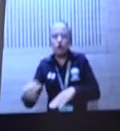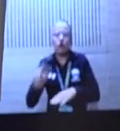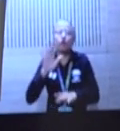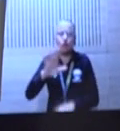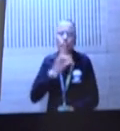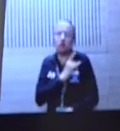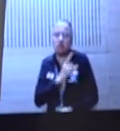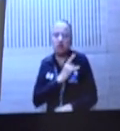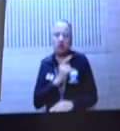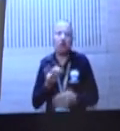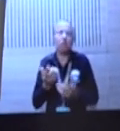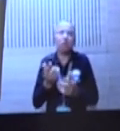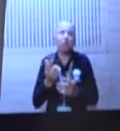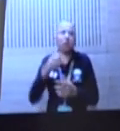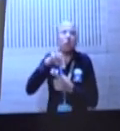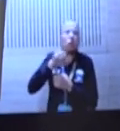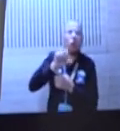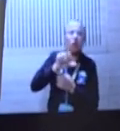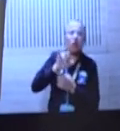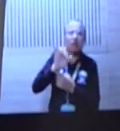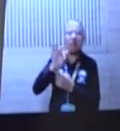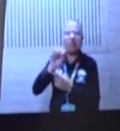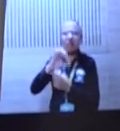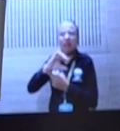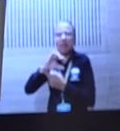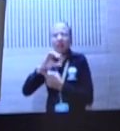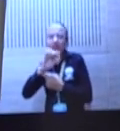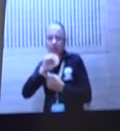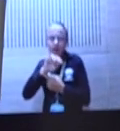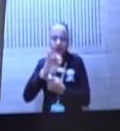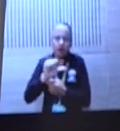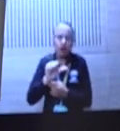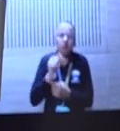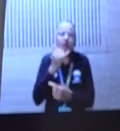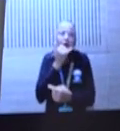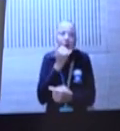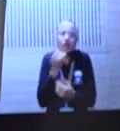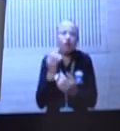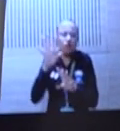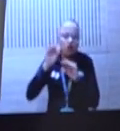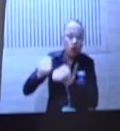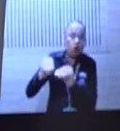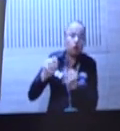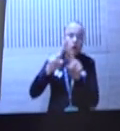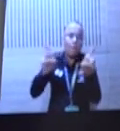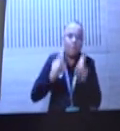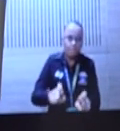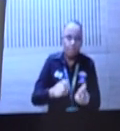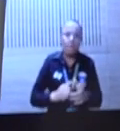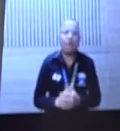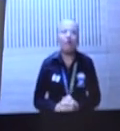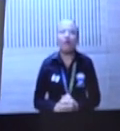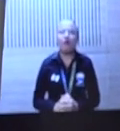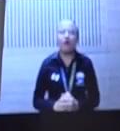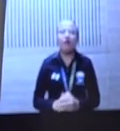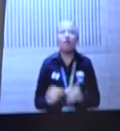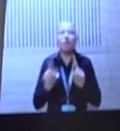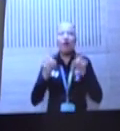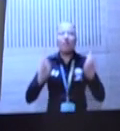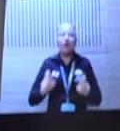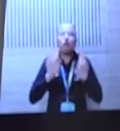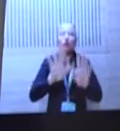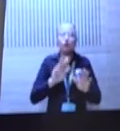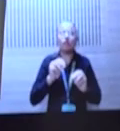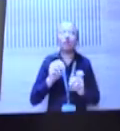sabemos qué pasó con esa formación en el pilar ese precisamente tiene que ver con infraestructura y equipamiento en el tema de adopción de